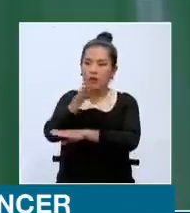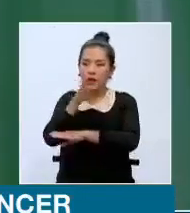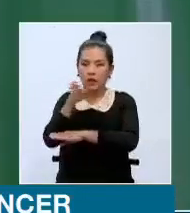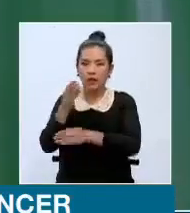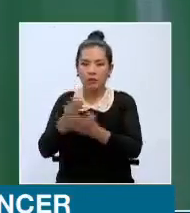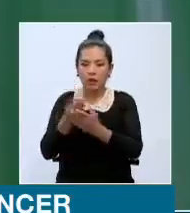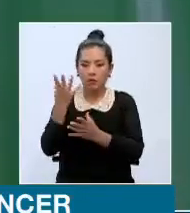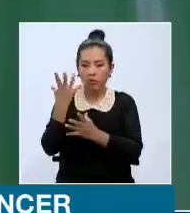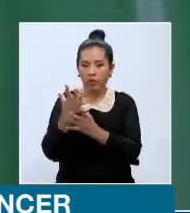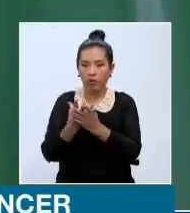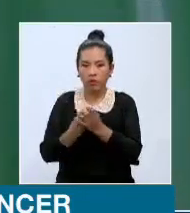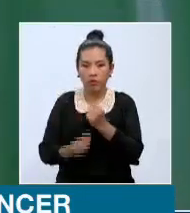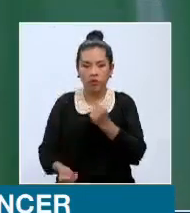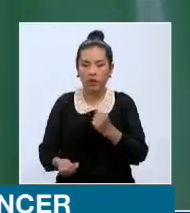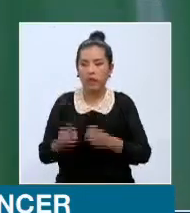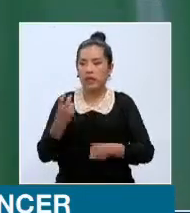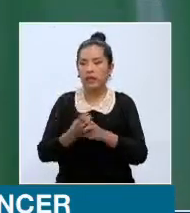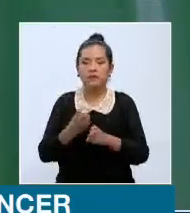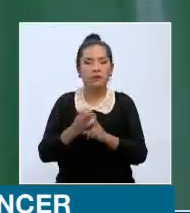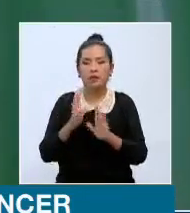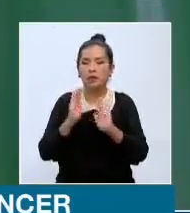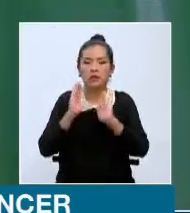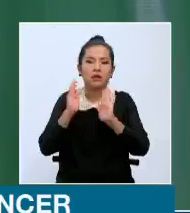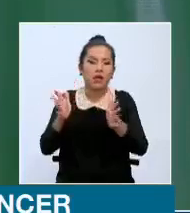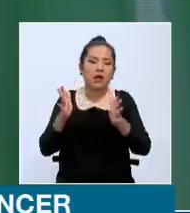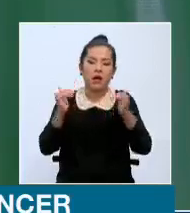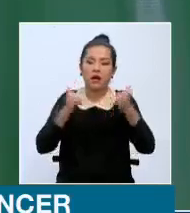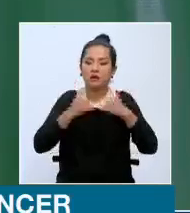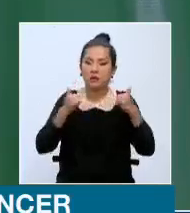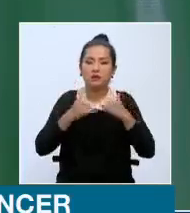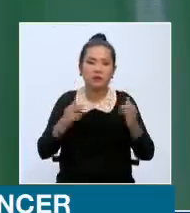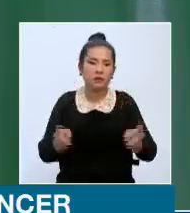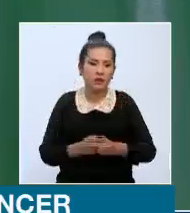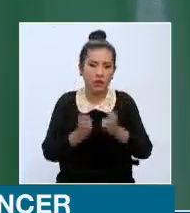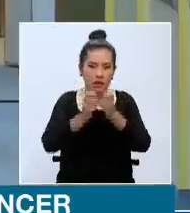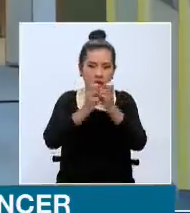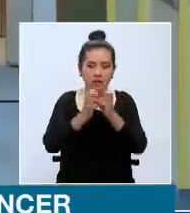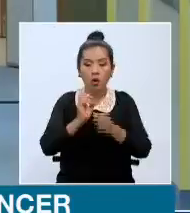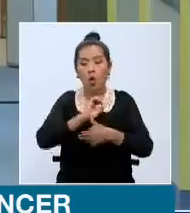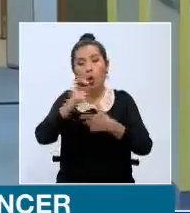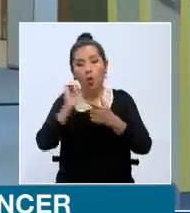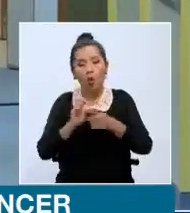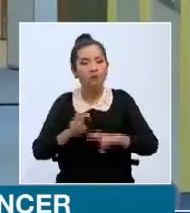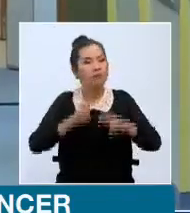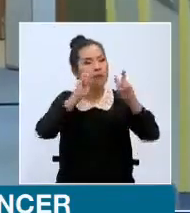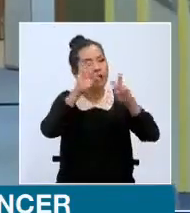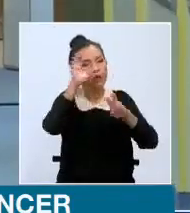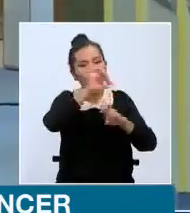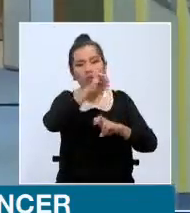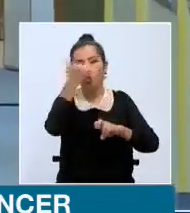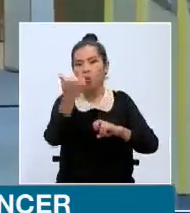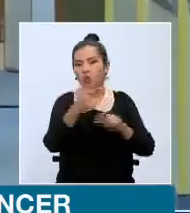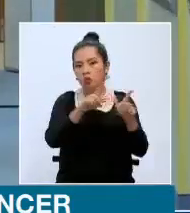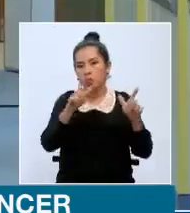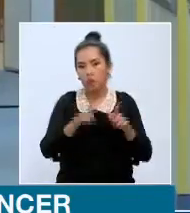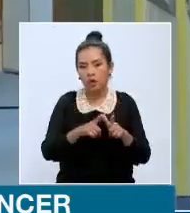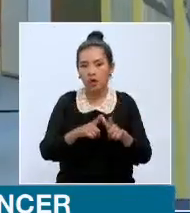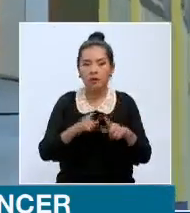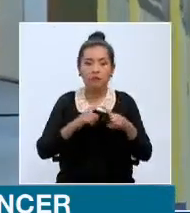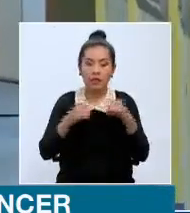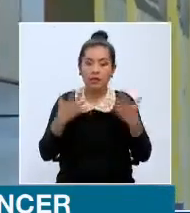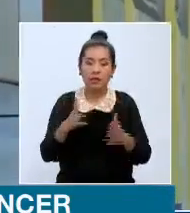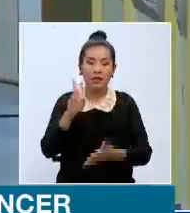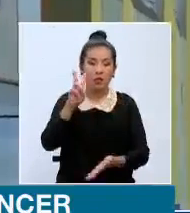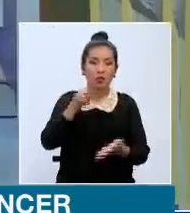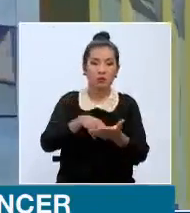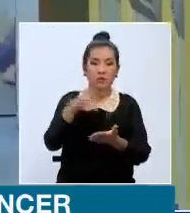que viajar a Santa Cruz o a Cochabamba a esperar largos tiempos. Ahora, desde el 2018, en el